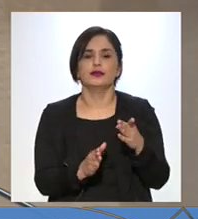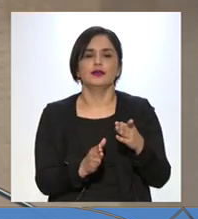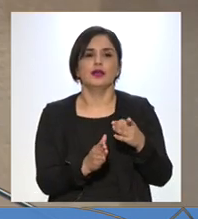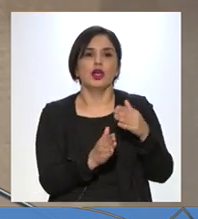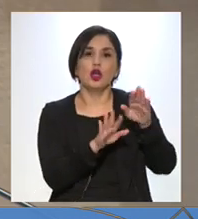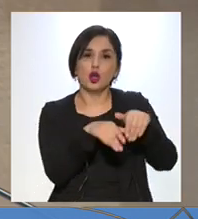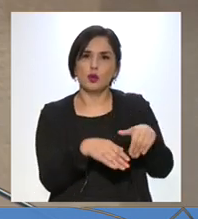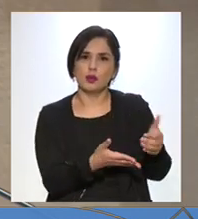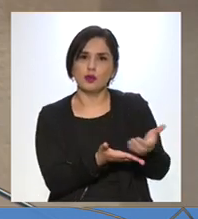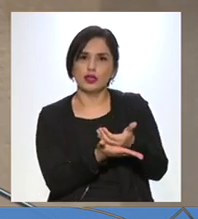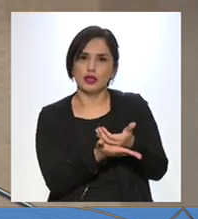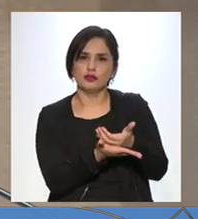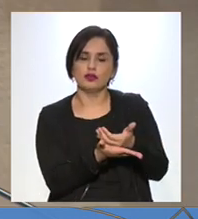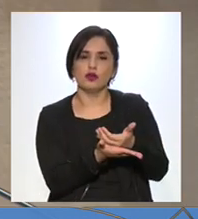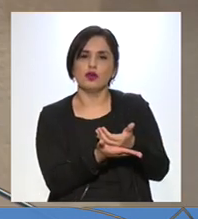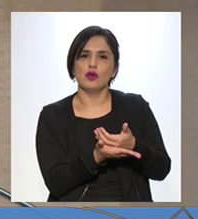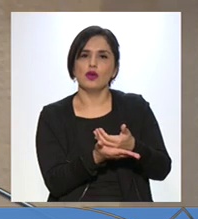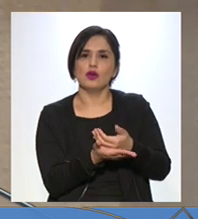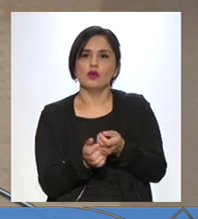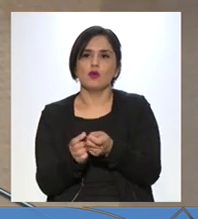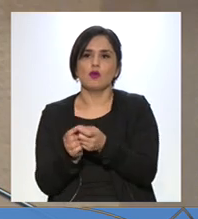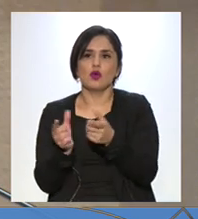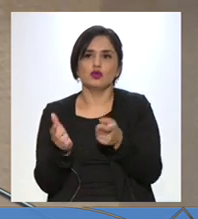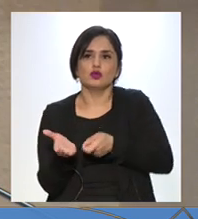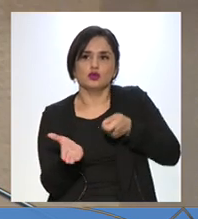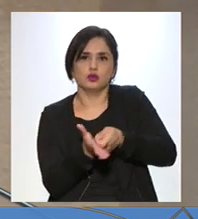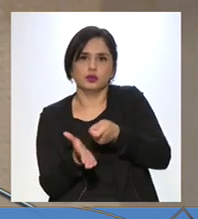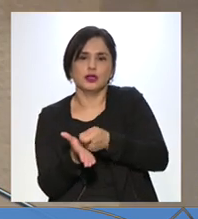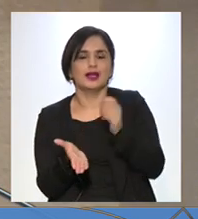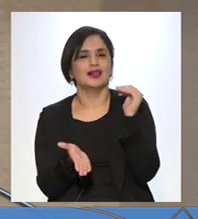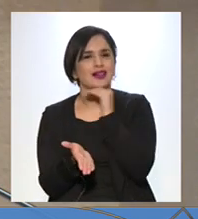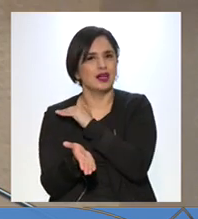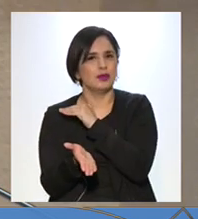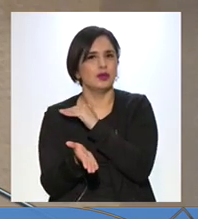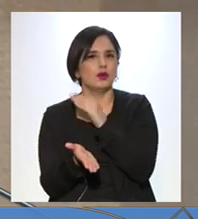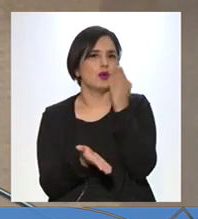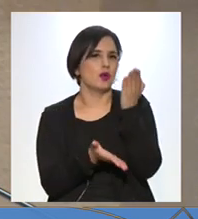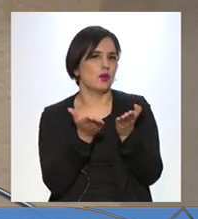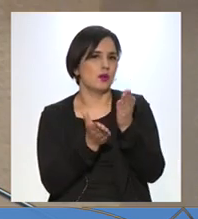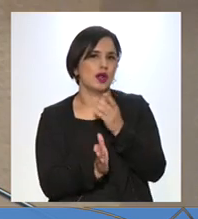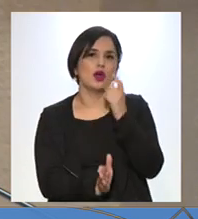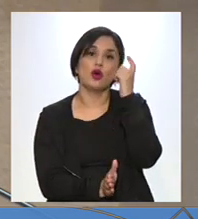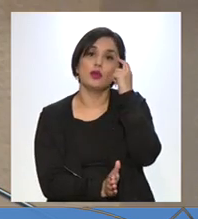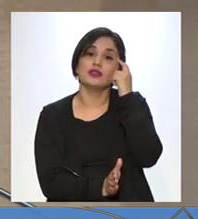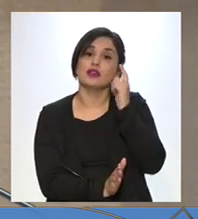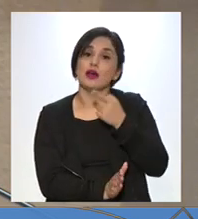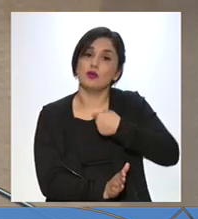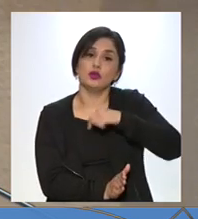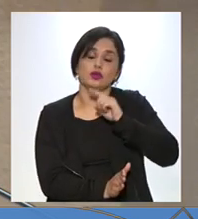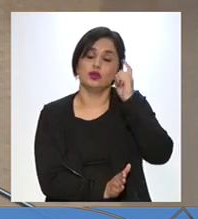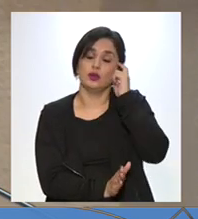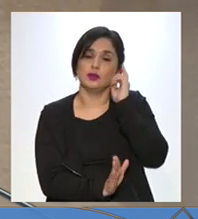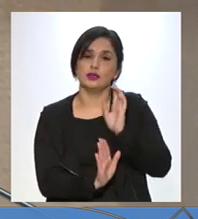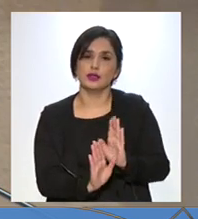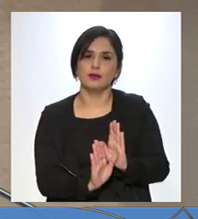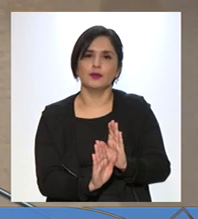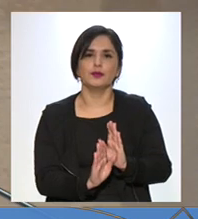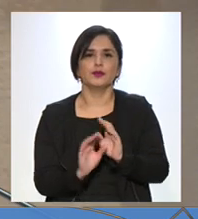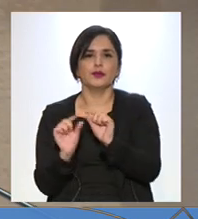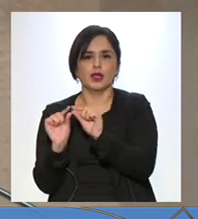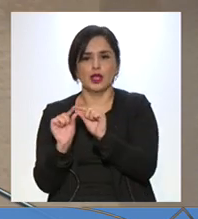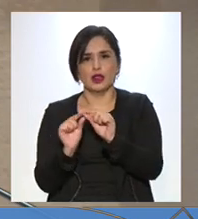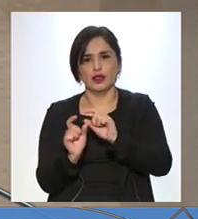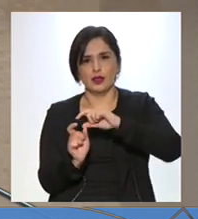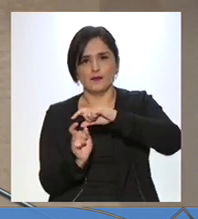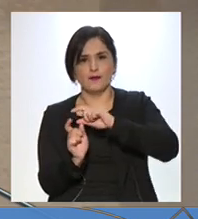ingresos estamos teniendo un crecimiento del consumo más rápido de lo que habíamos previsto. En la barra celeste,